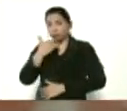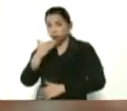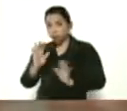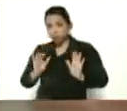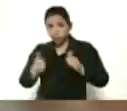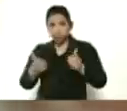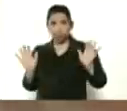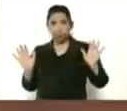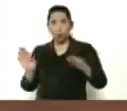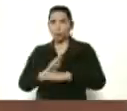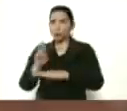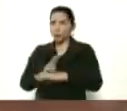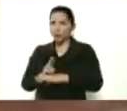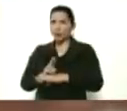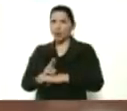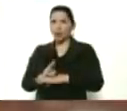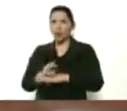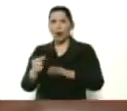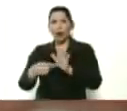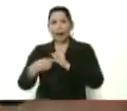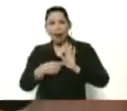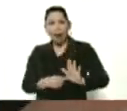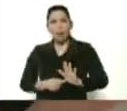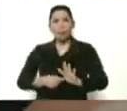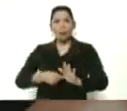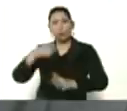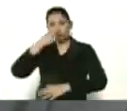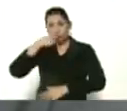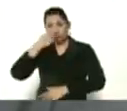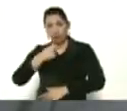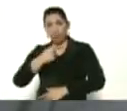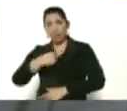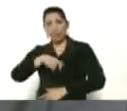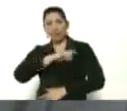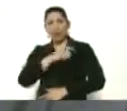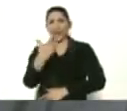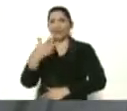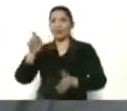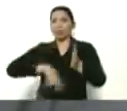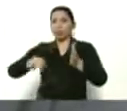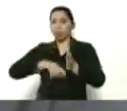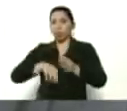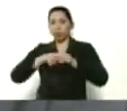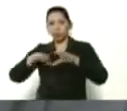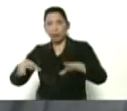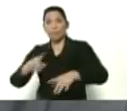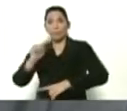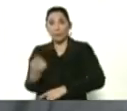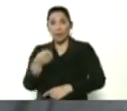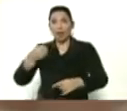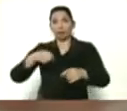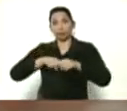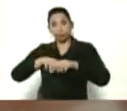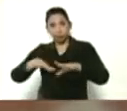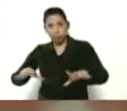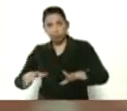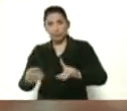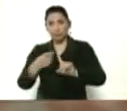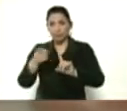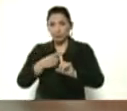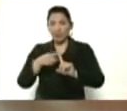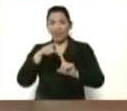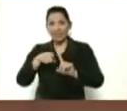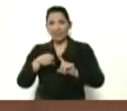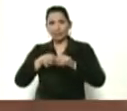está utilizando el ejemplo de la gripe española, Julio, que tuvo tres rebrotes, tres. Hubo un primer brote inicial, en ese